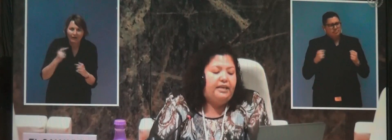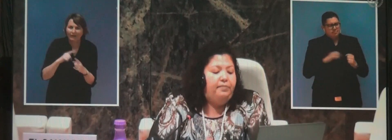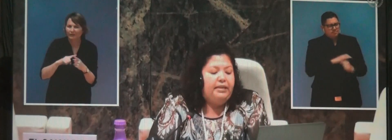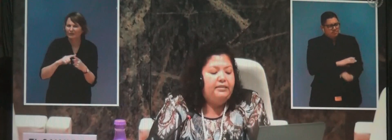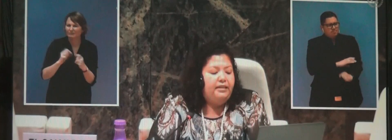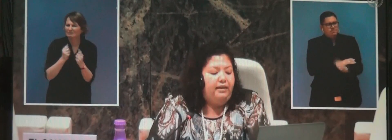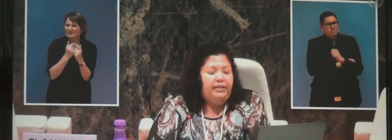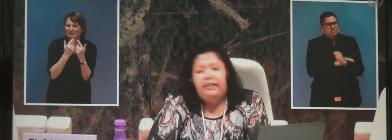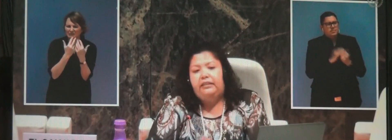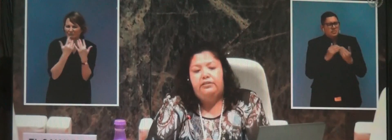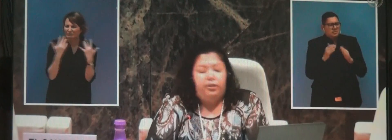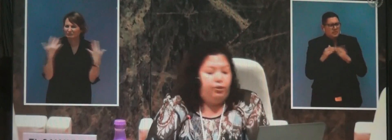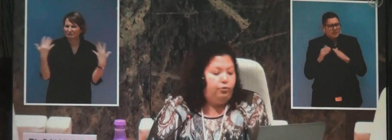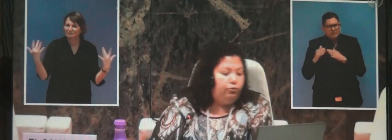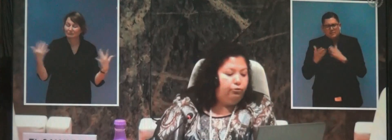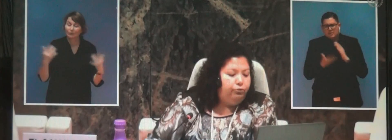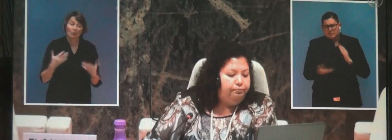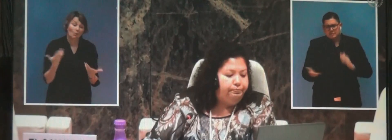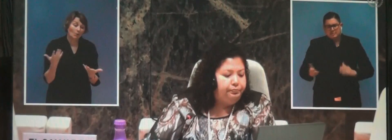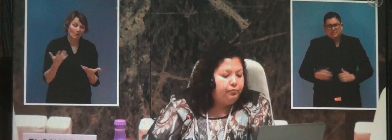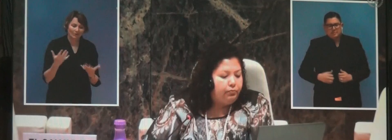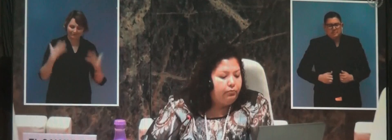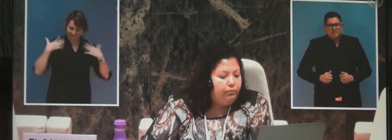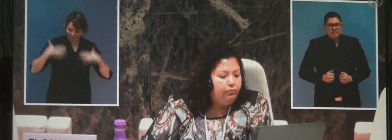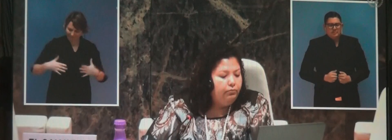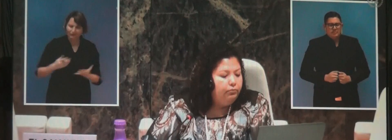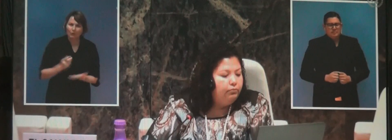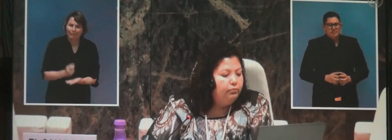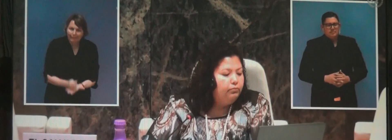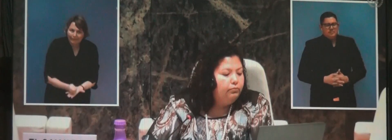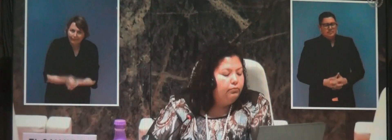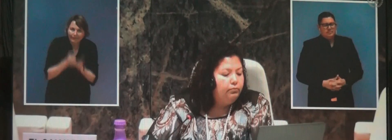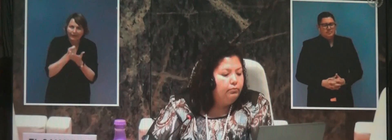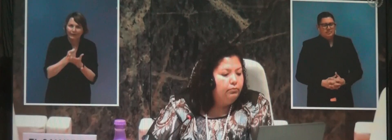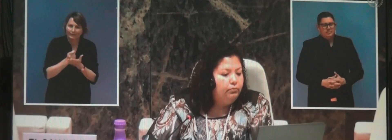y exámenes de gabinetes, entre otros.